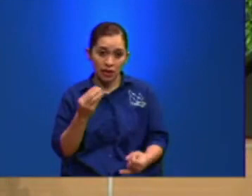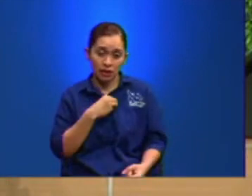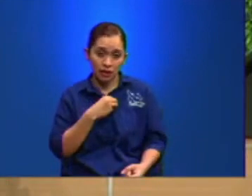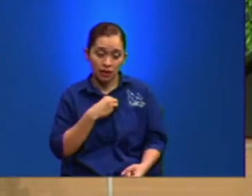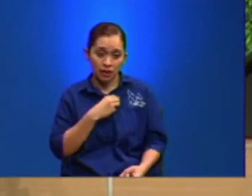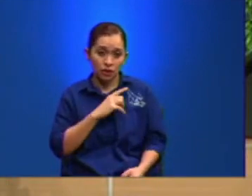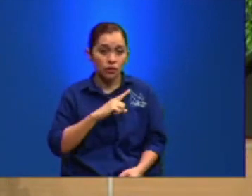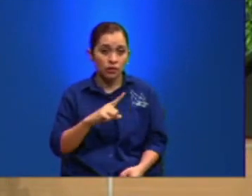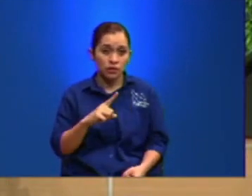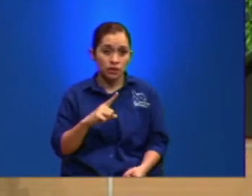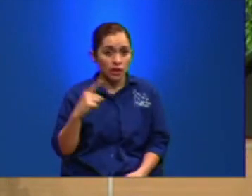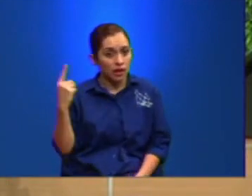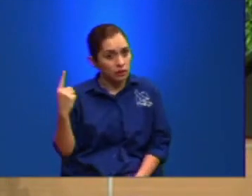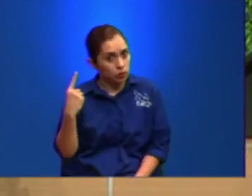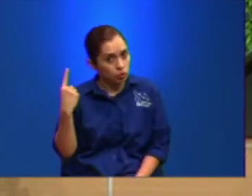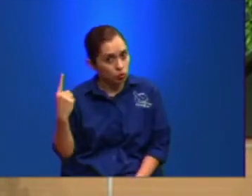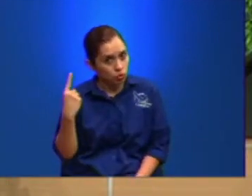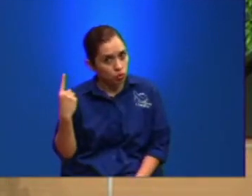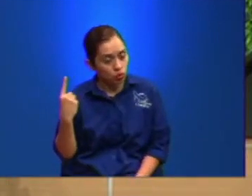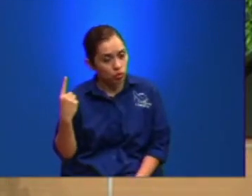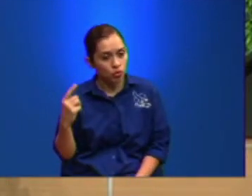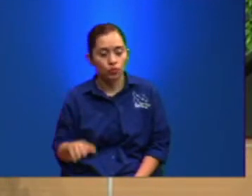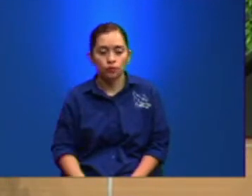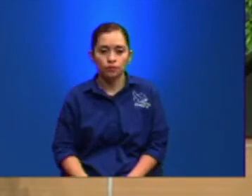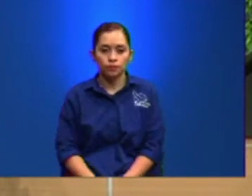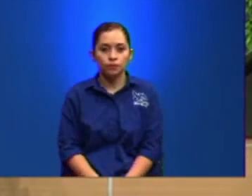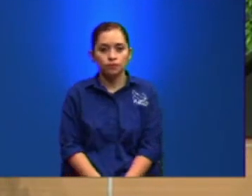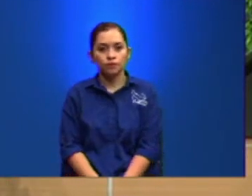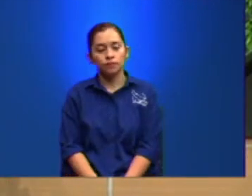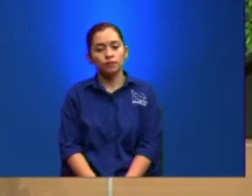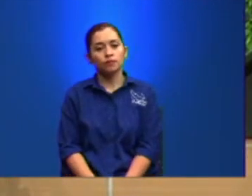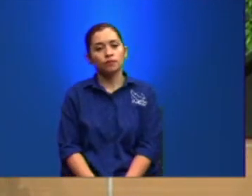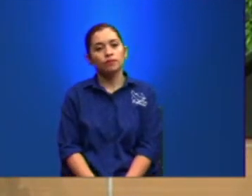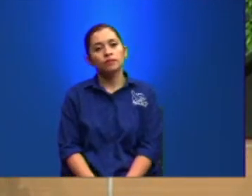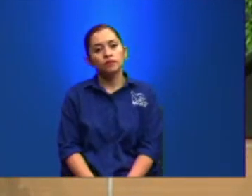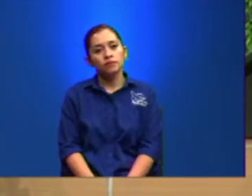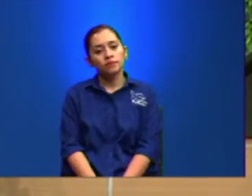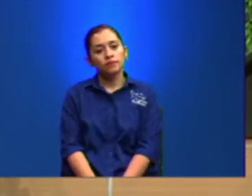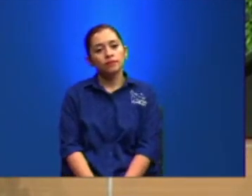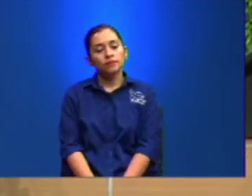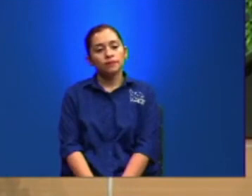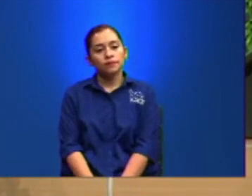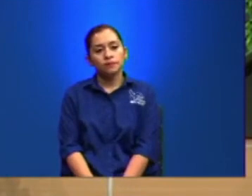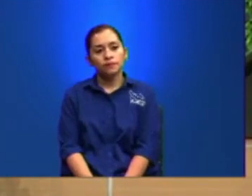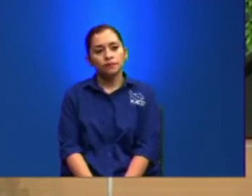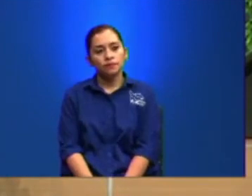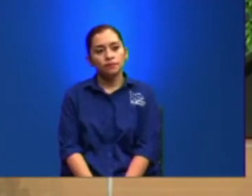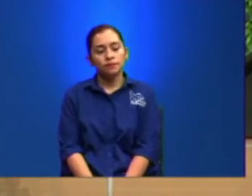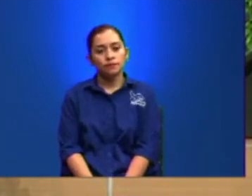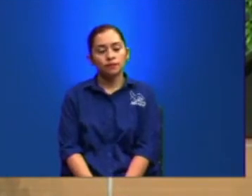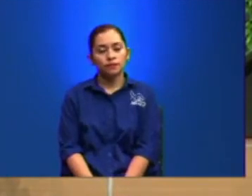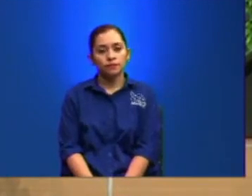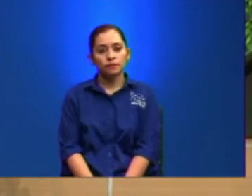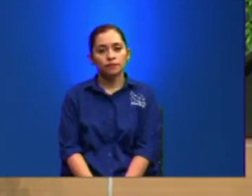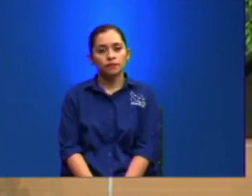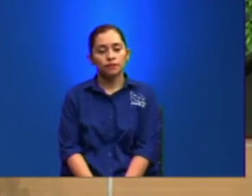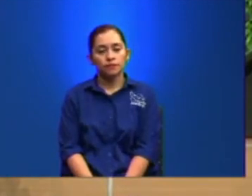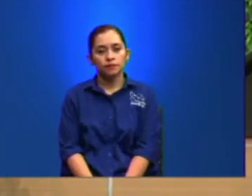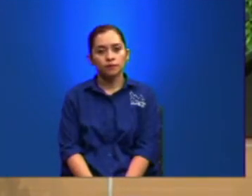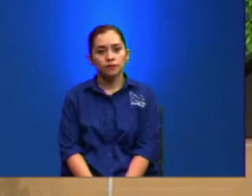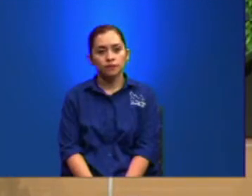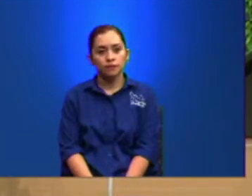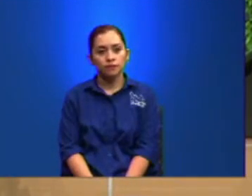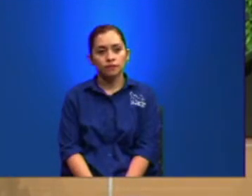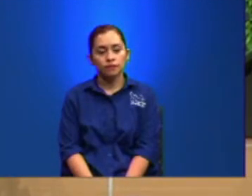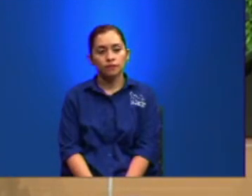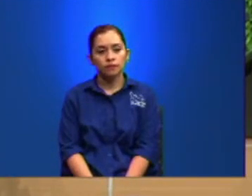pero él acaba de pasar la destrucción más terrible hermano por favor se había